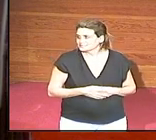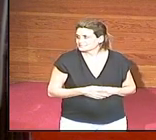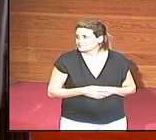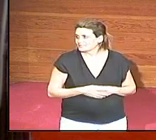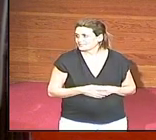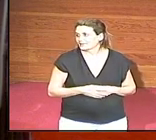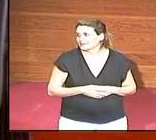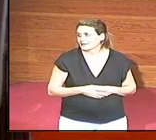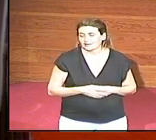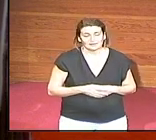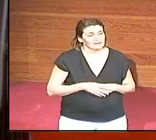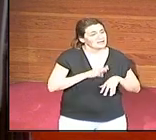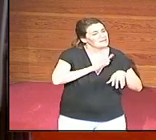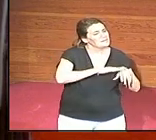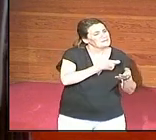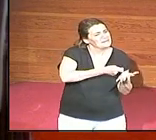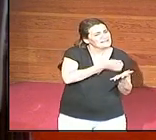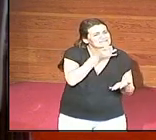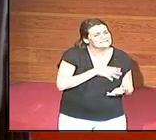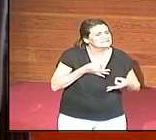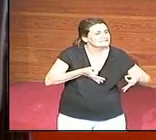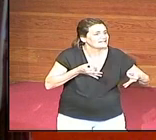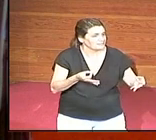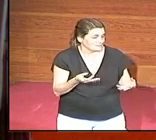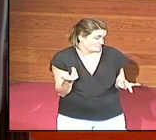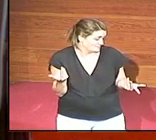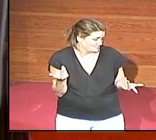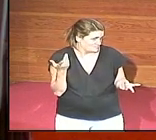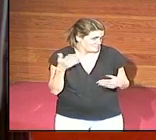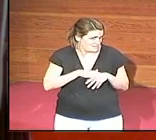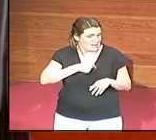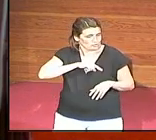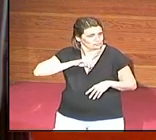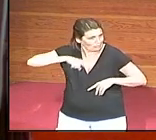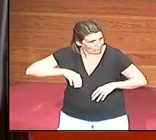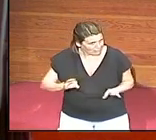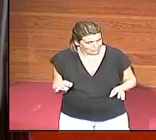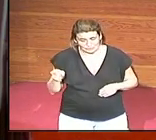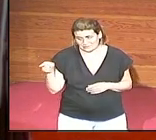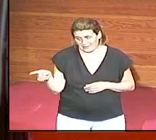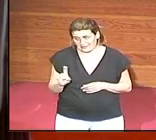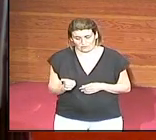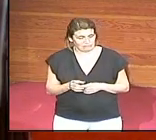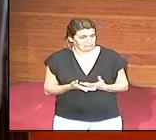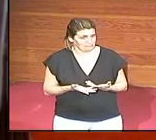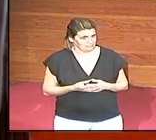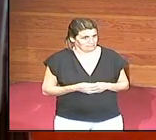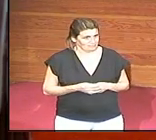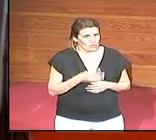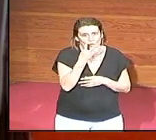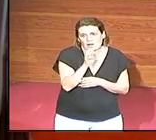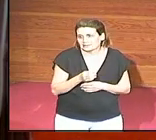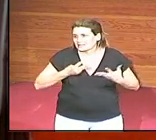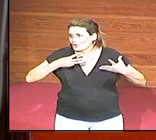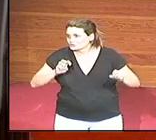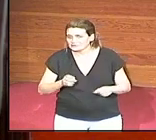paga siempre? Que para eso estamos, para eso voy. Aquí nos jodemos los de siempre, con 40, con 80